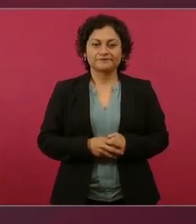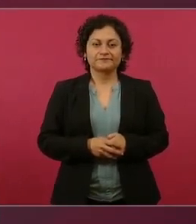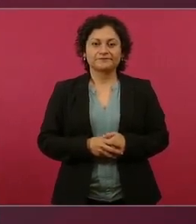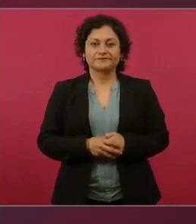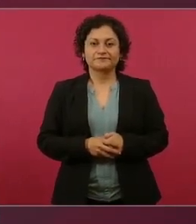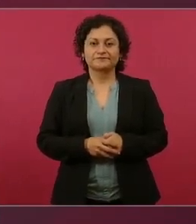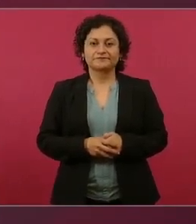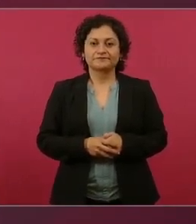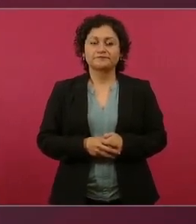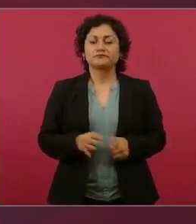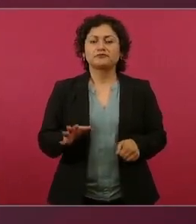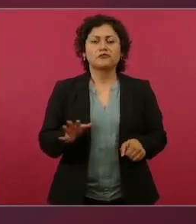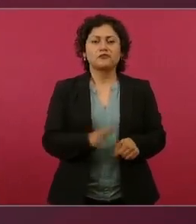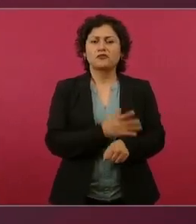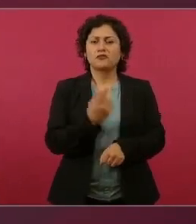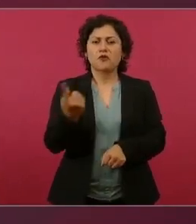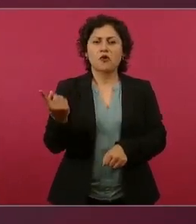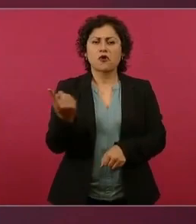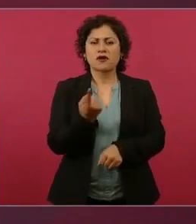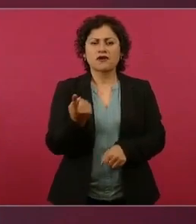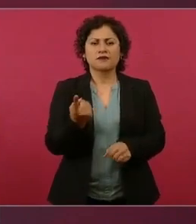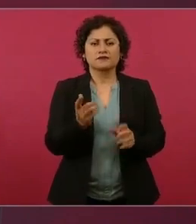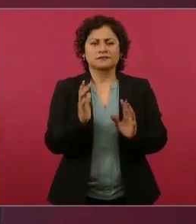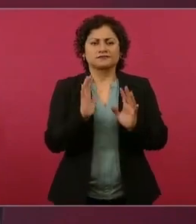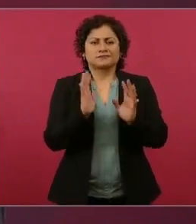Ya este pueblo